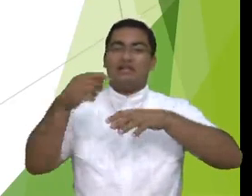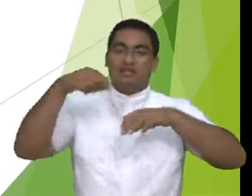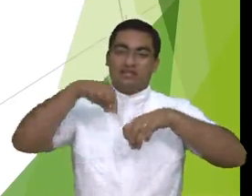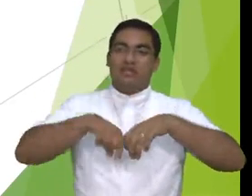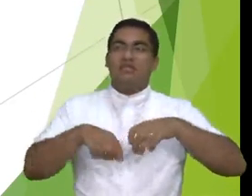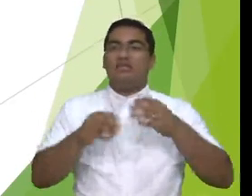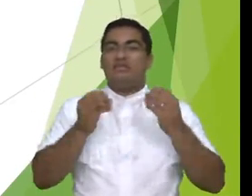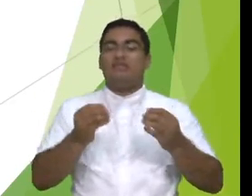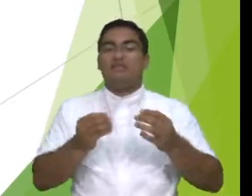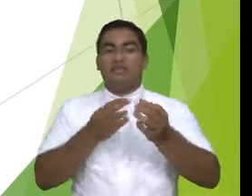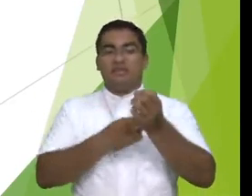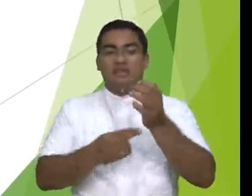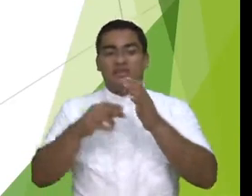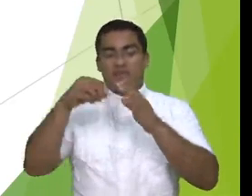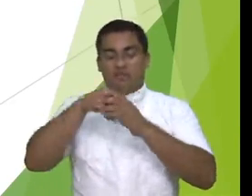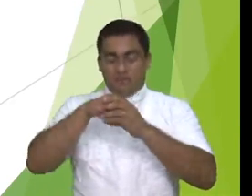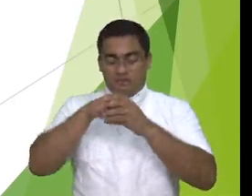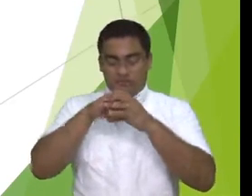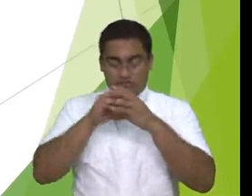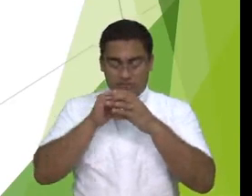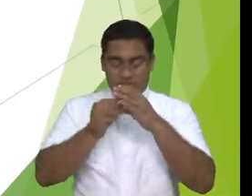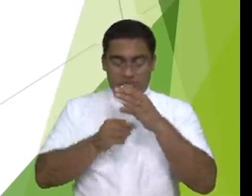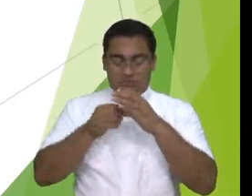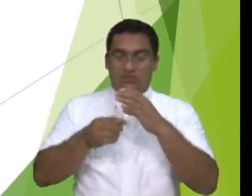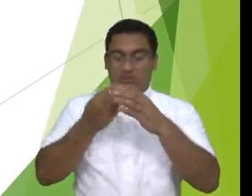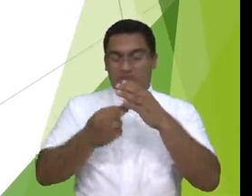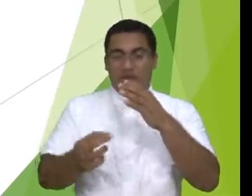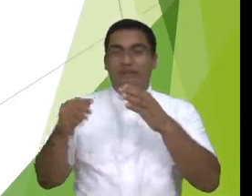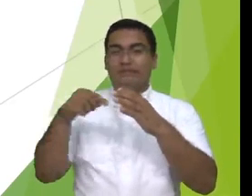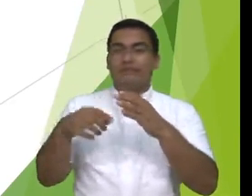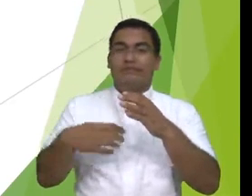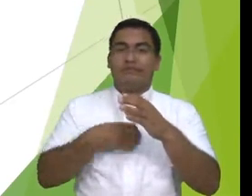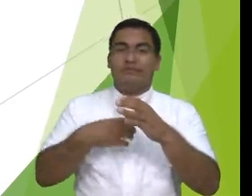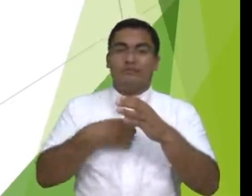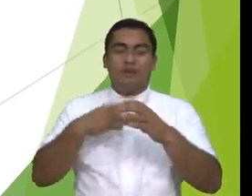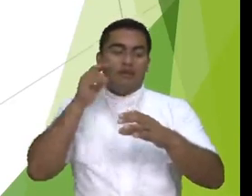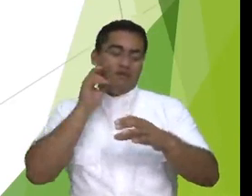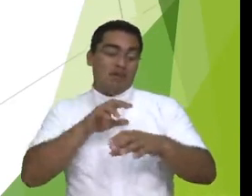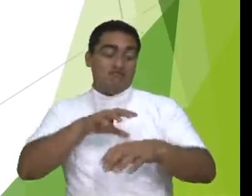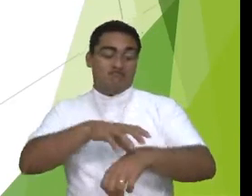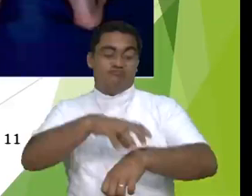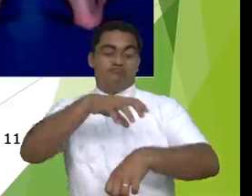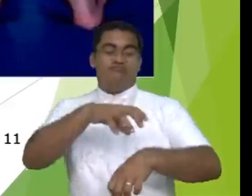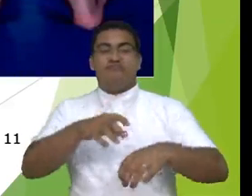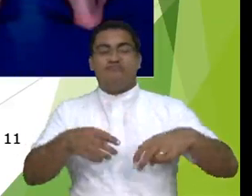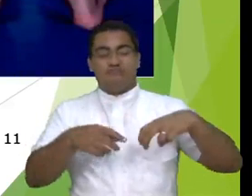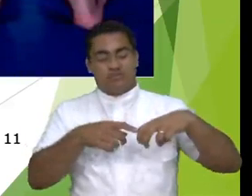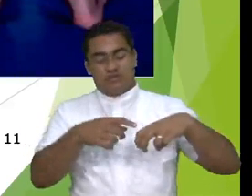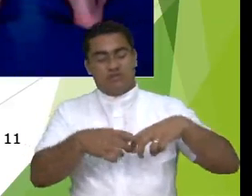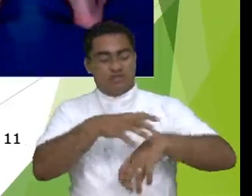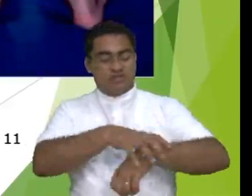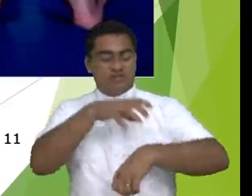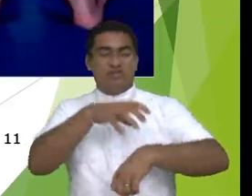zona. Ese es un sangrado interno, entonces, ¿no? Eso es un sangrado interno. No se ve la sangre, pero se ve la hinchazón, lo caliente